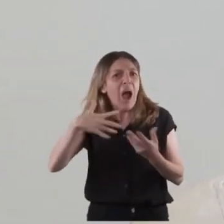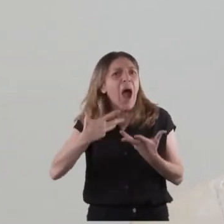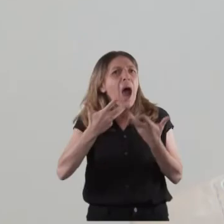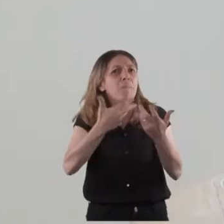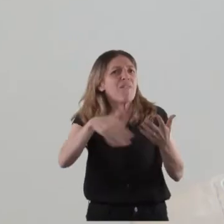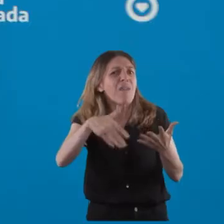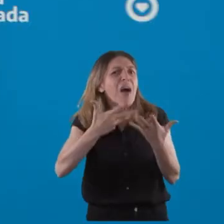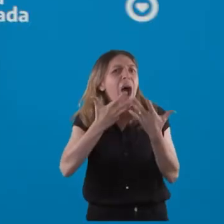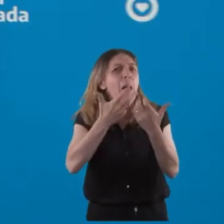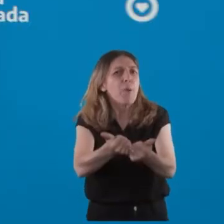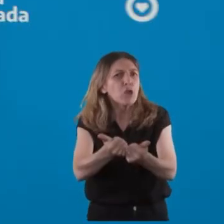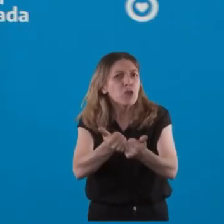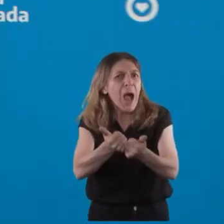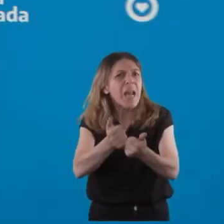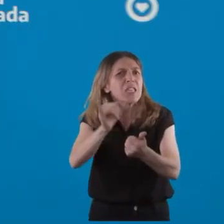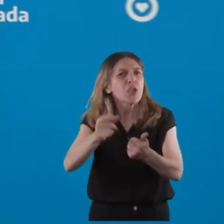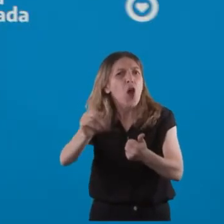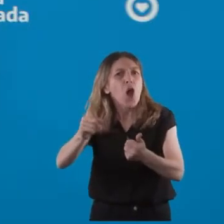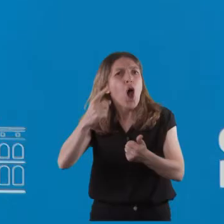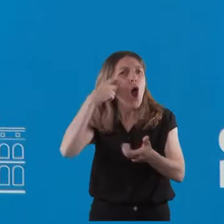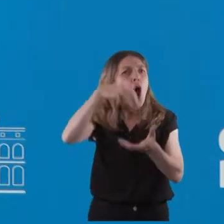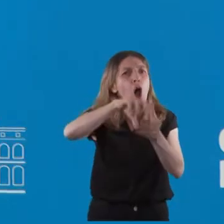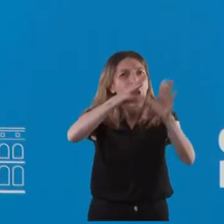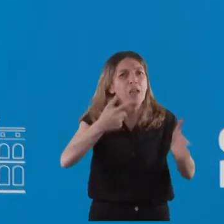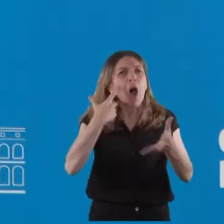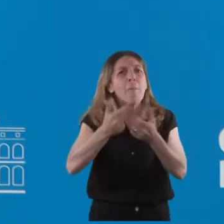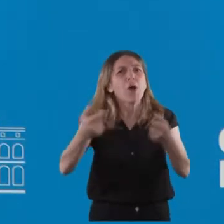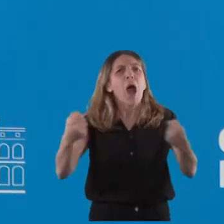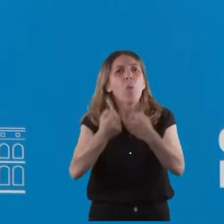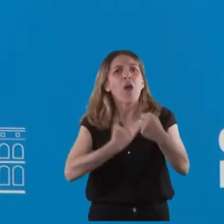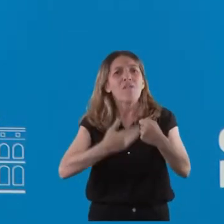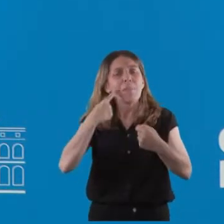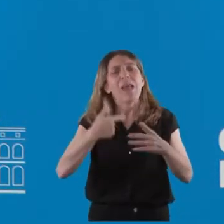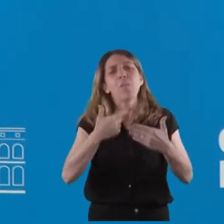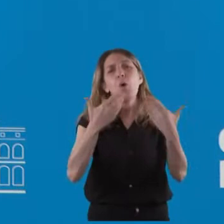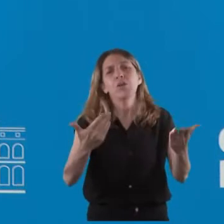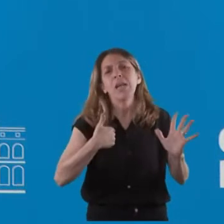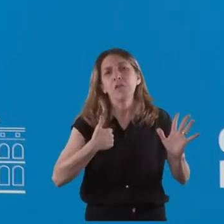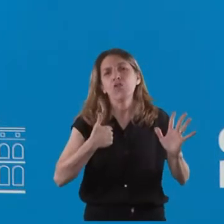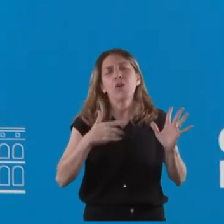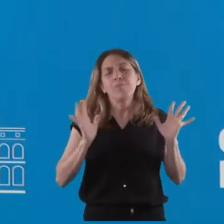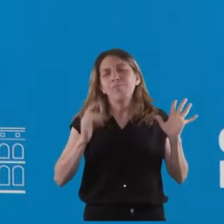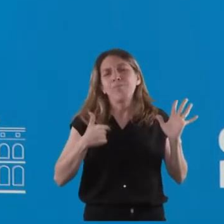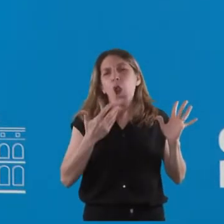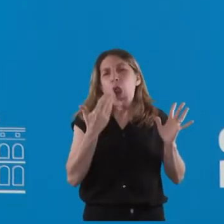el acuerdo con el fondo en el congreso gracias muchas gracias o no no suelo hablar y no me permito hablar por la